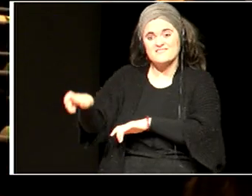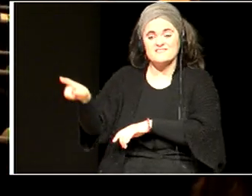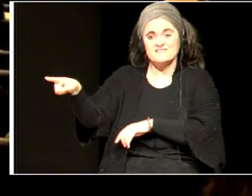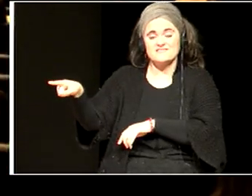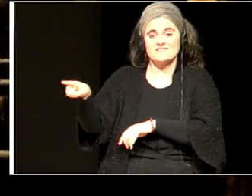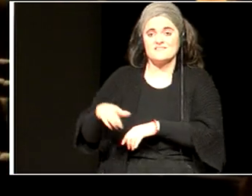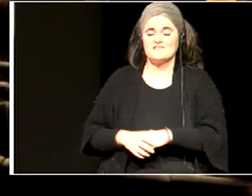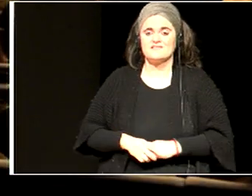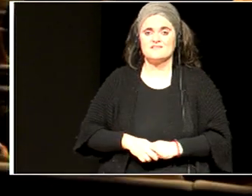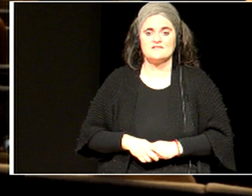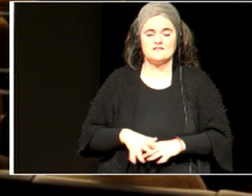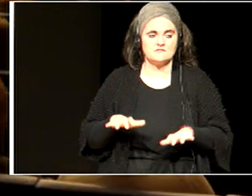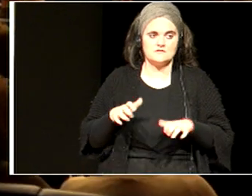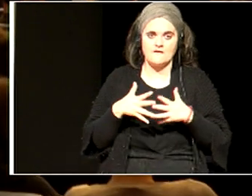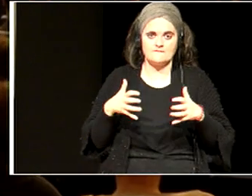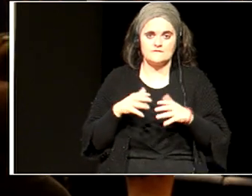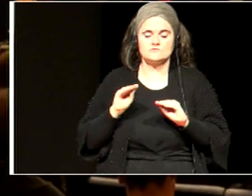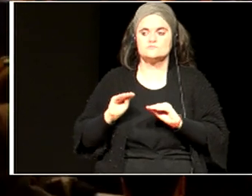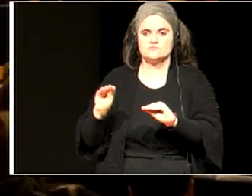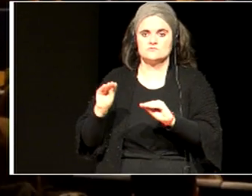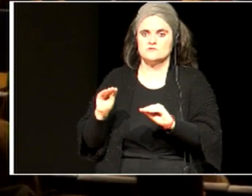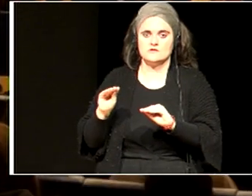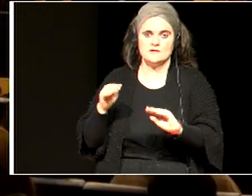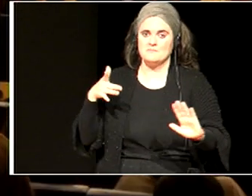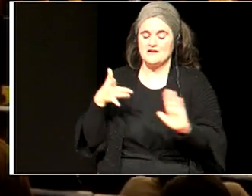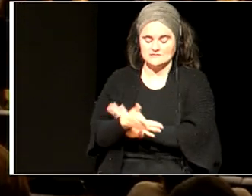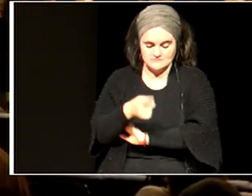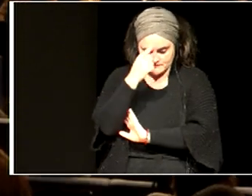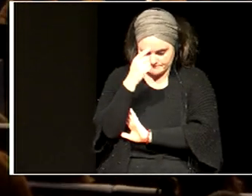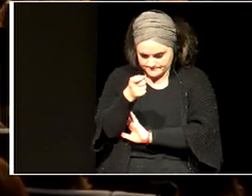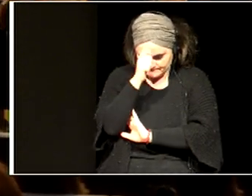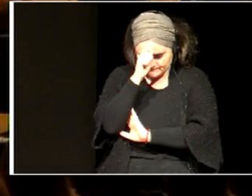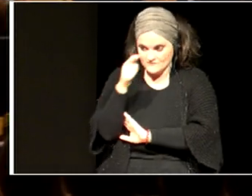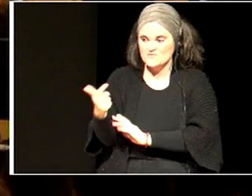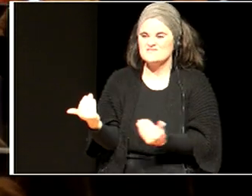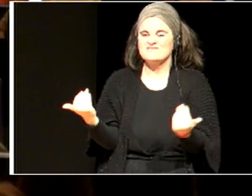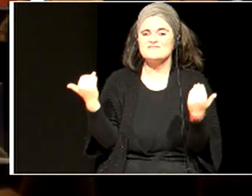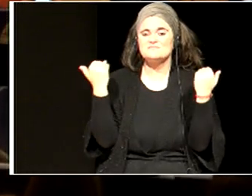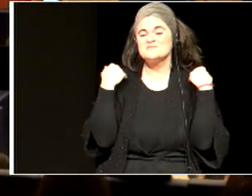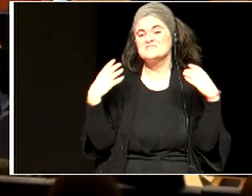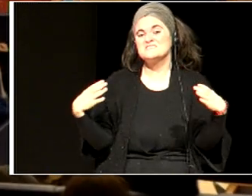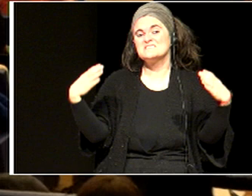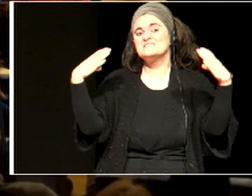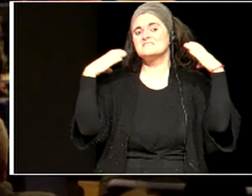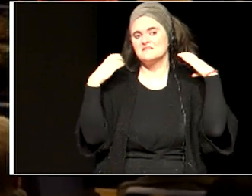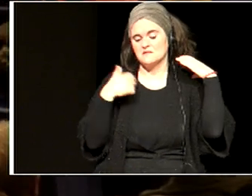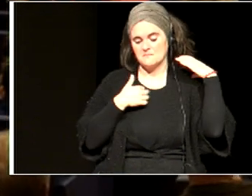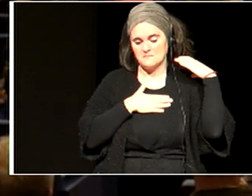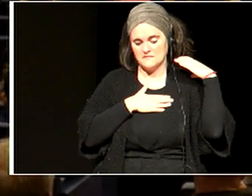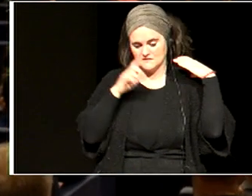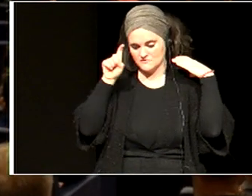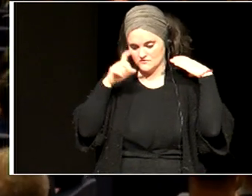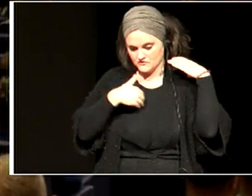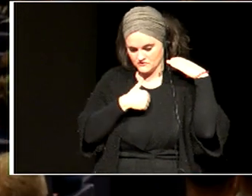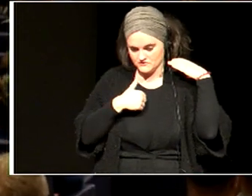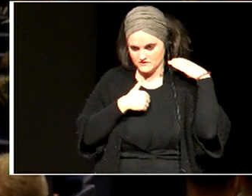cosas y esta frase se me quedó de por vida a nelly porque me dio tanta responsabilidad como docente que no la he olvidado